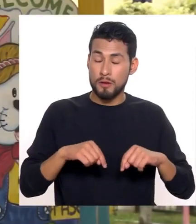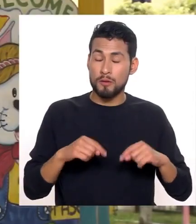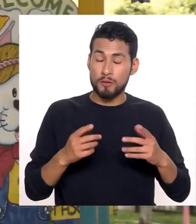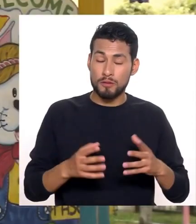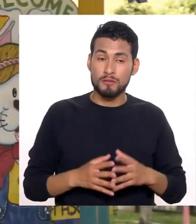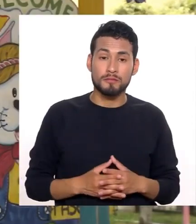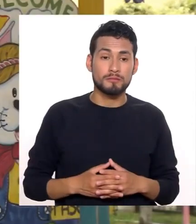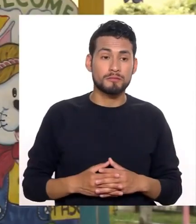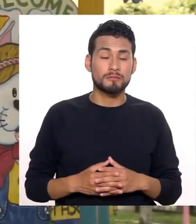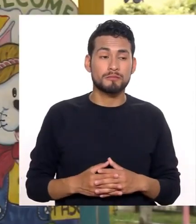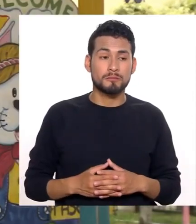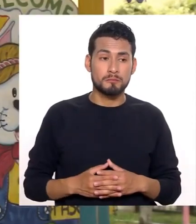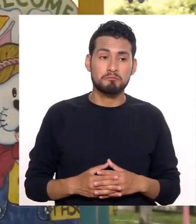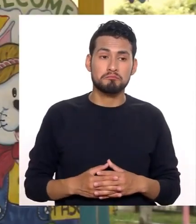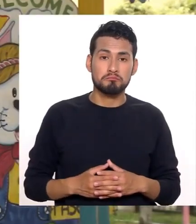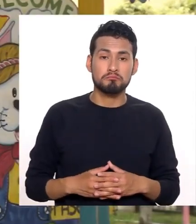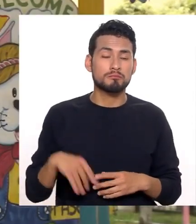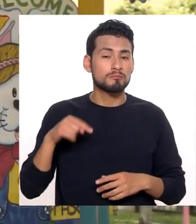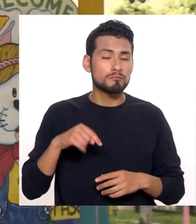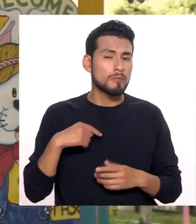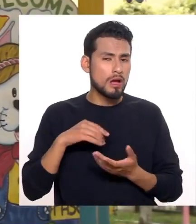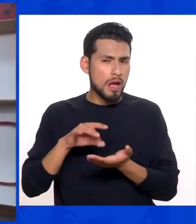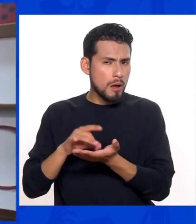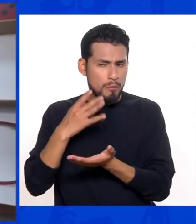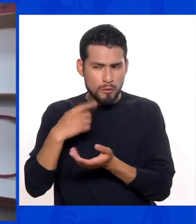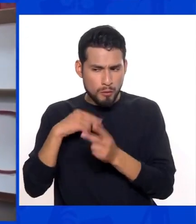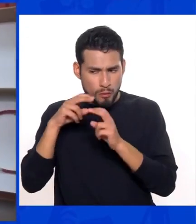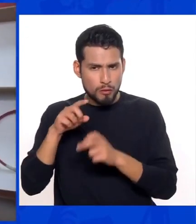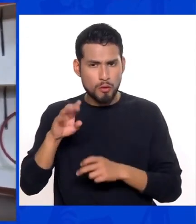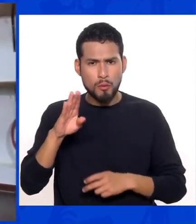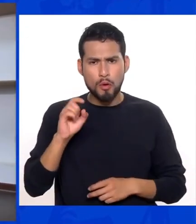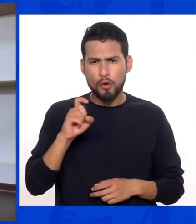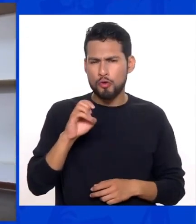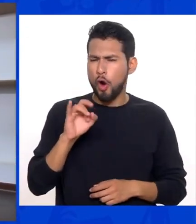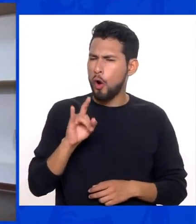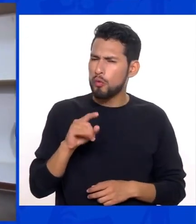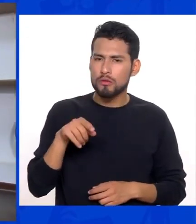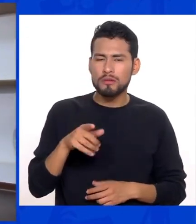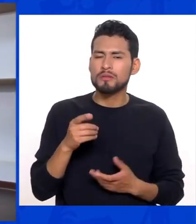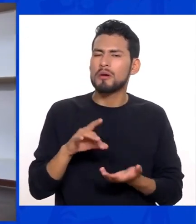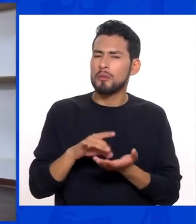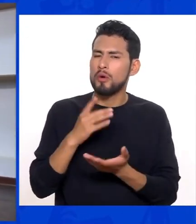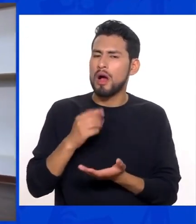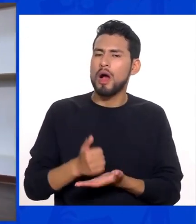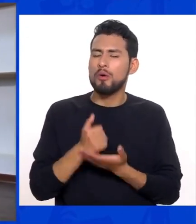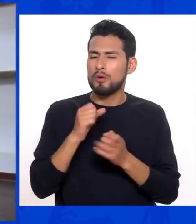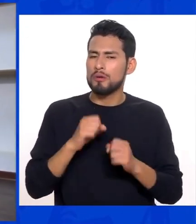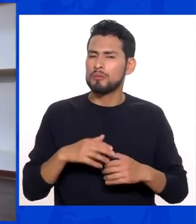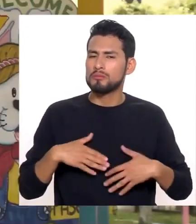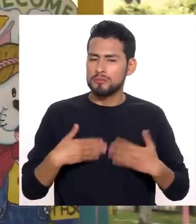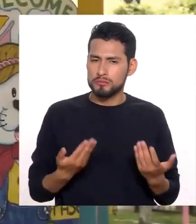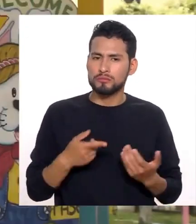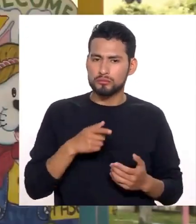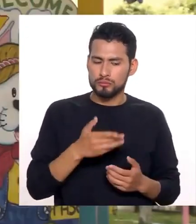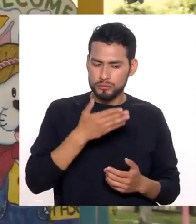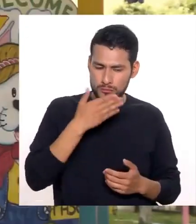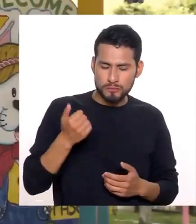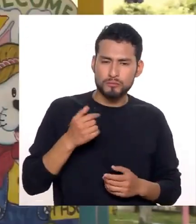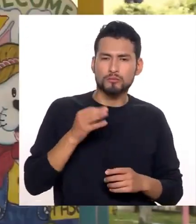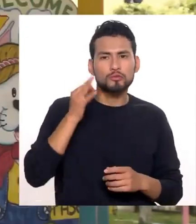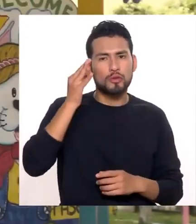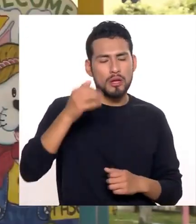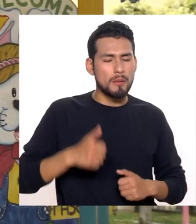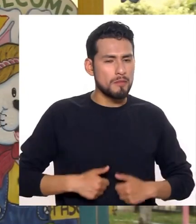Actualmente estamos atrás de una medicina que se llama Voxzogo. Es un medicamento que le ayuda a dar